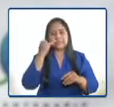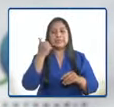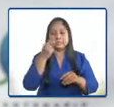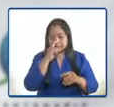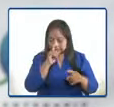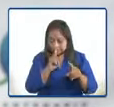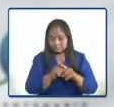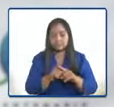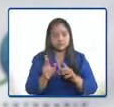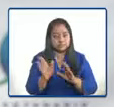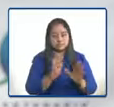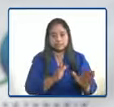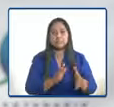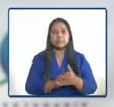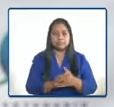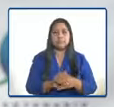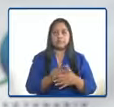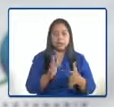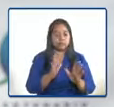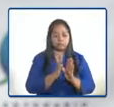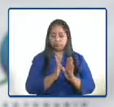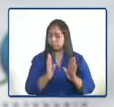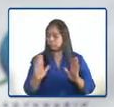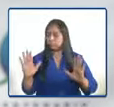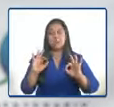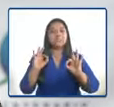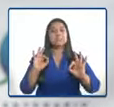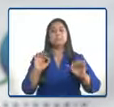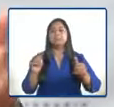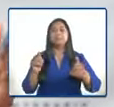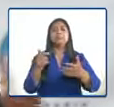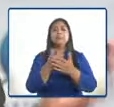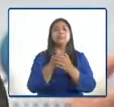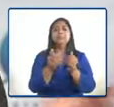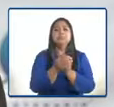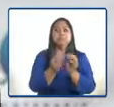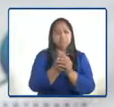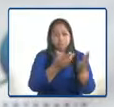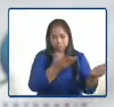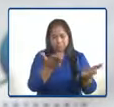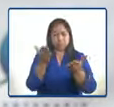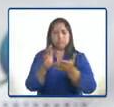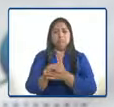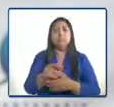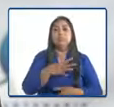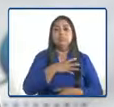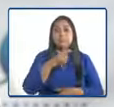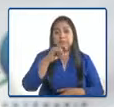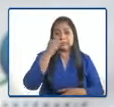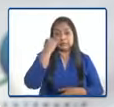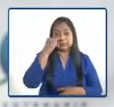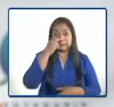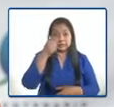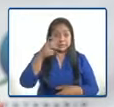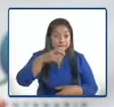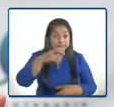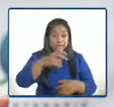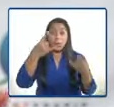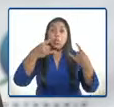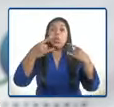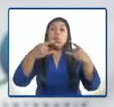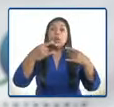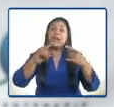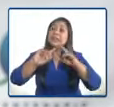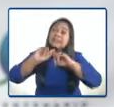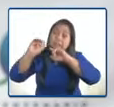todo por medio de citas, todo por medio programado, y sí, no hay ningún problema. El que tenga ese espacio y necesite salir urgentemente,